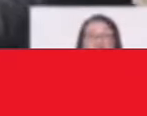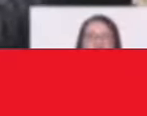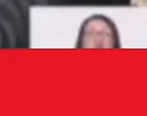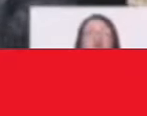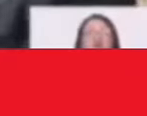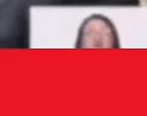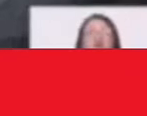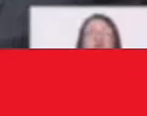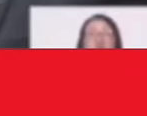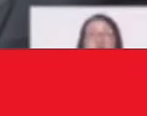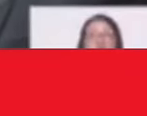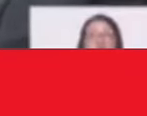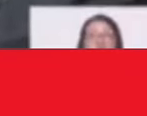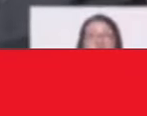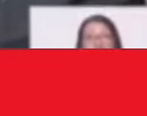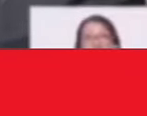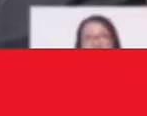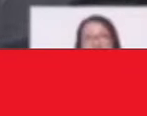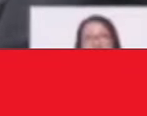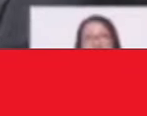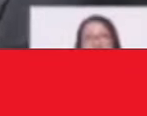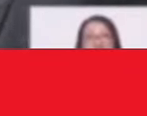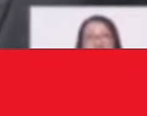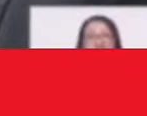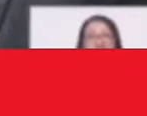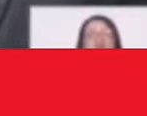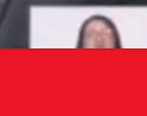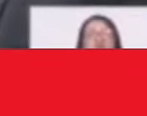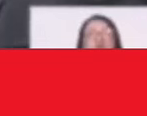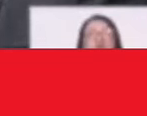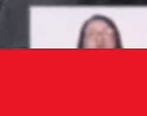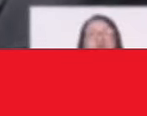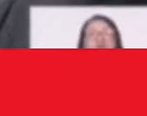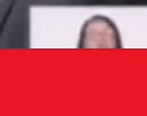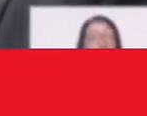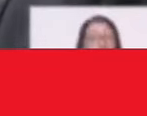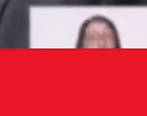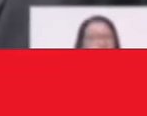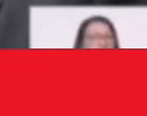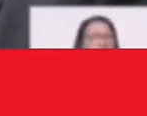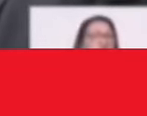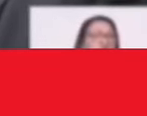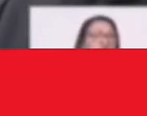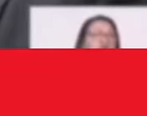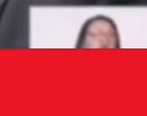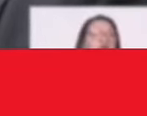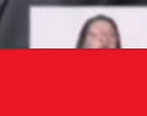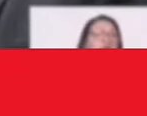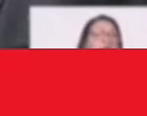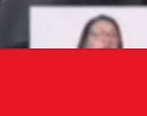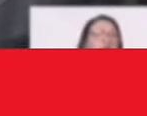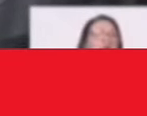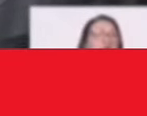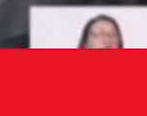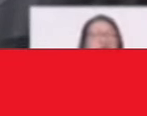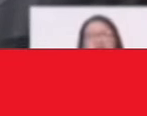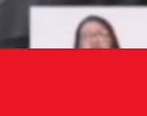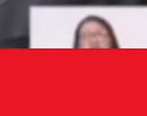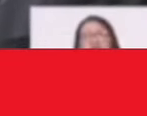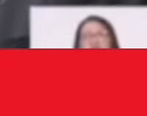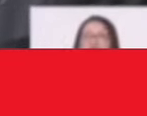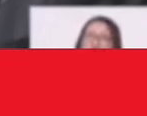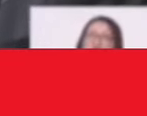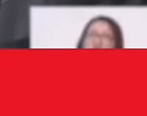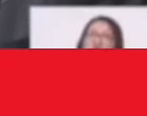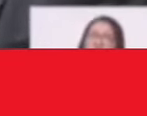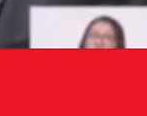la pregunta con la que quisiéramos iniciar esta presentación es: ¿puede el Congreso de la República destituir a todos